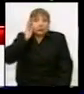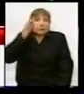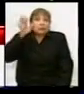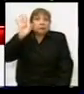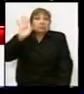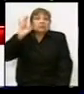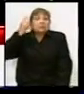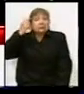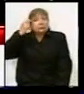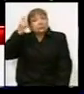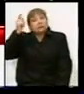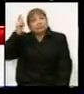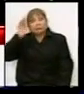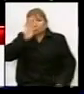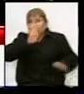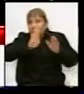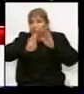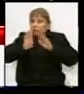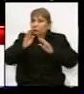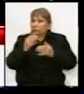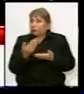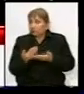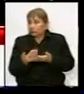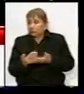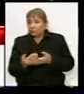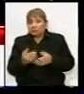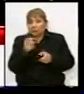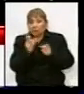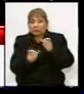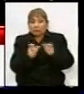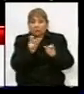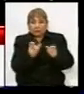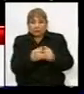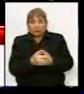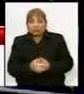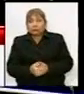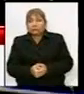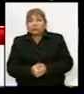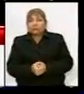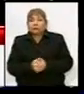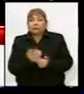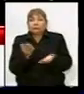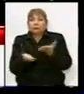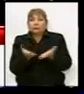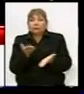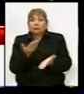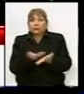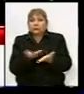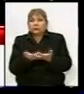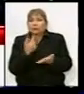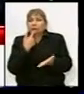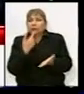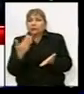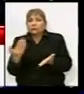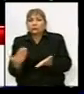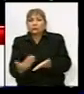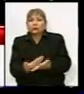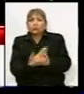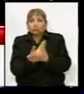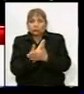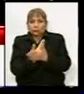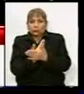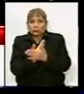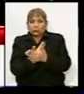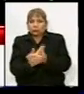que es la preocupación del ciudadano es de que probablemente irán una nueva cámara